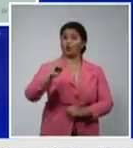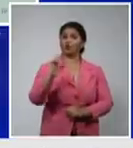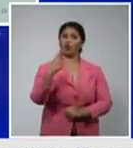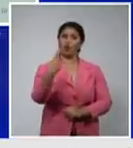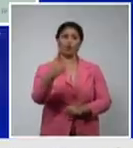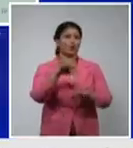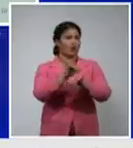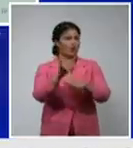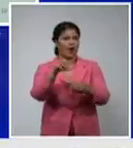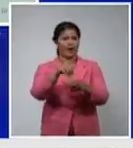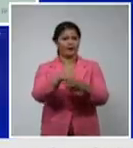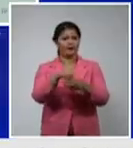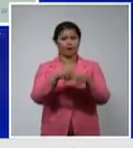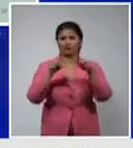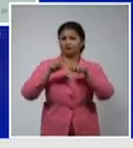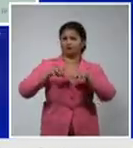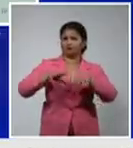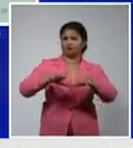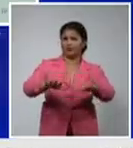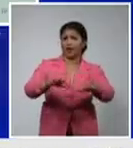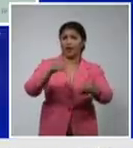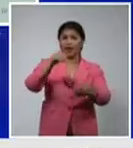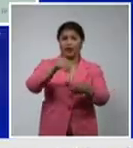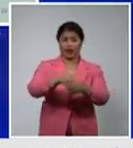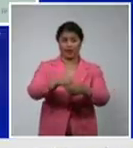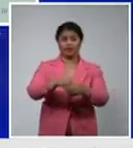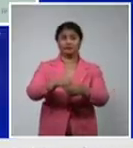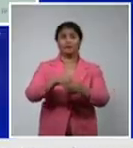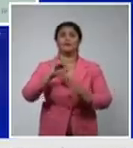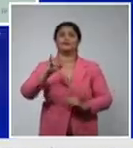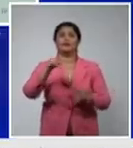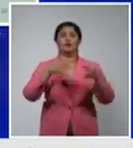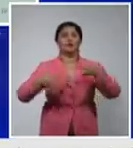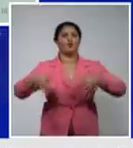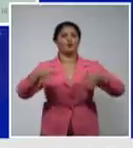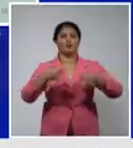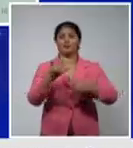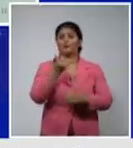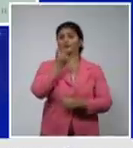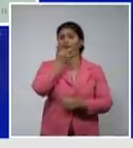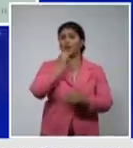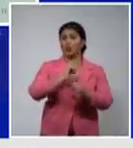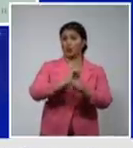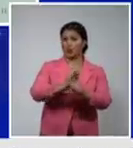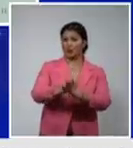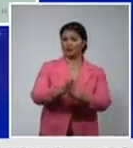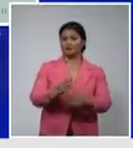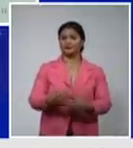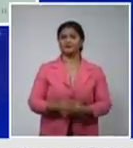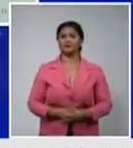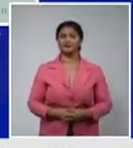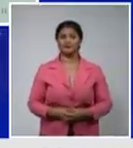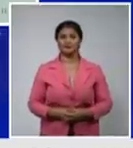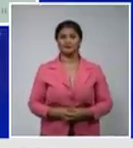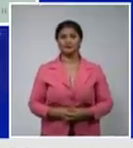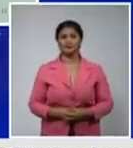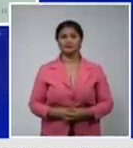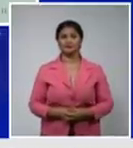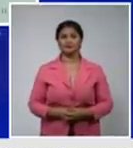dispersión que ayer fueron 6 de sus 8 municipios. Ciego de Ávila, provincia que